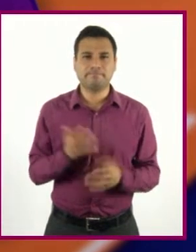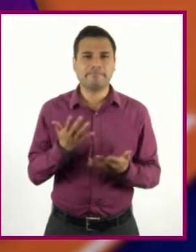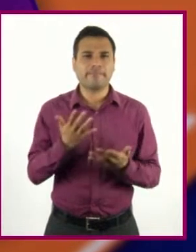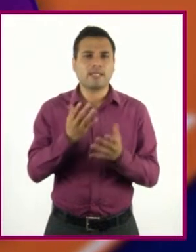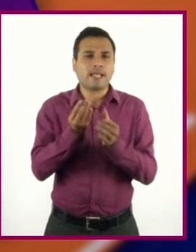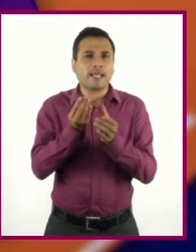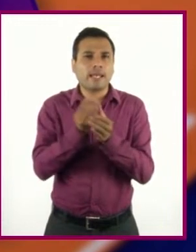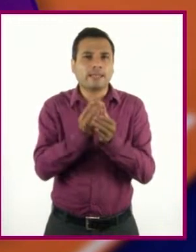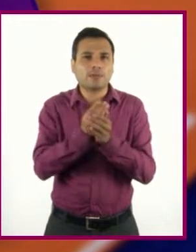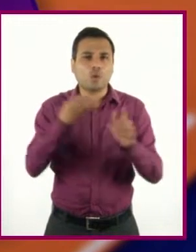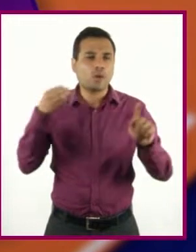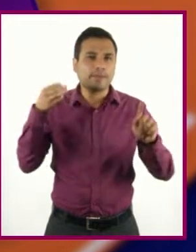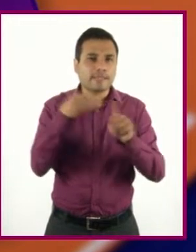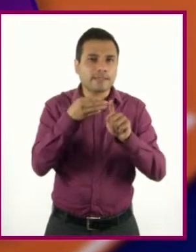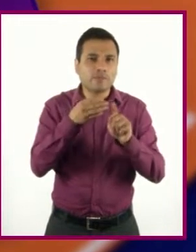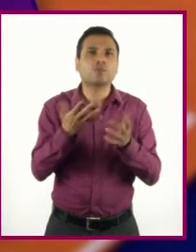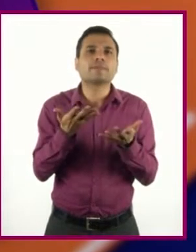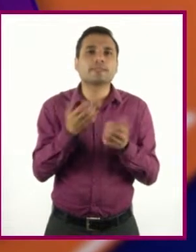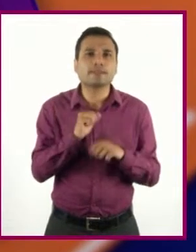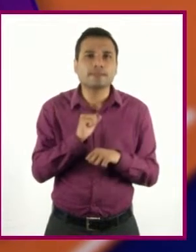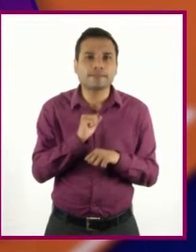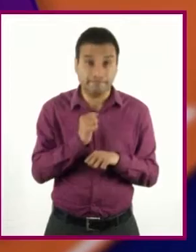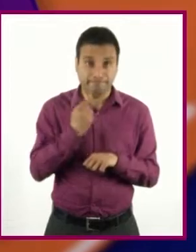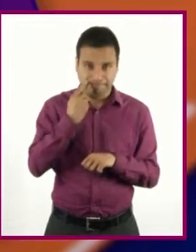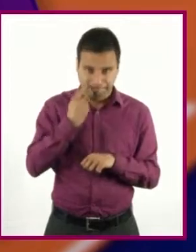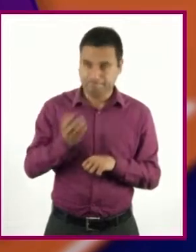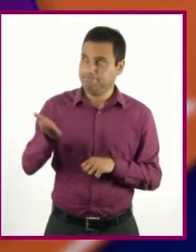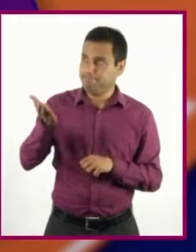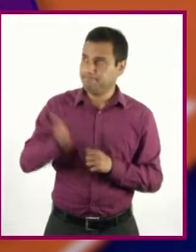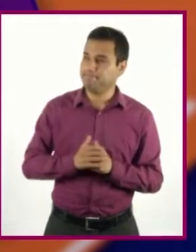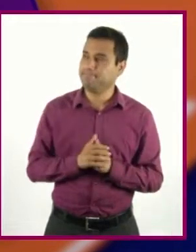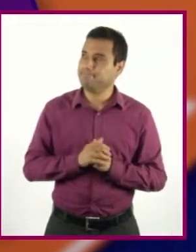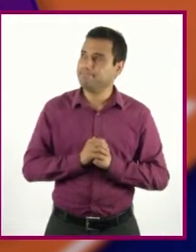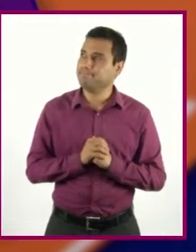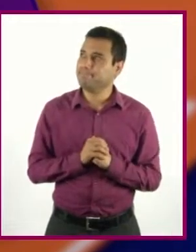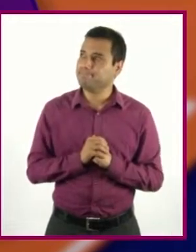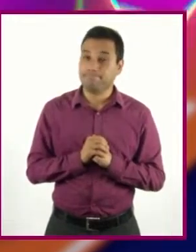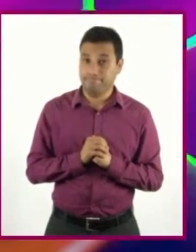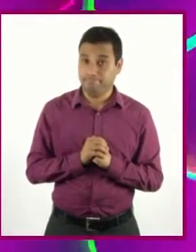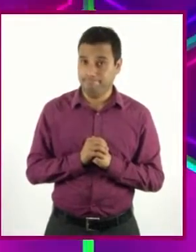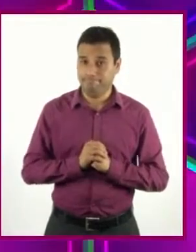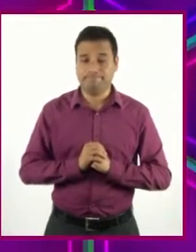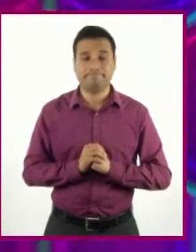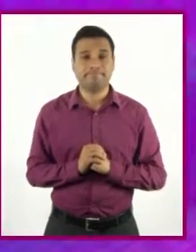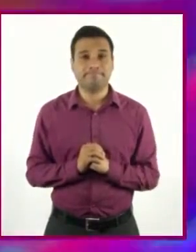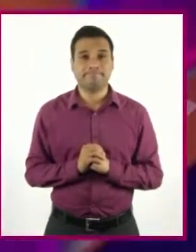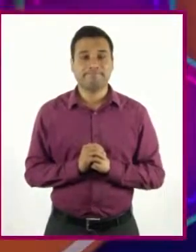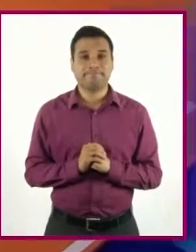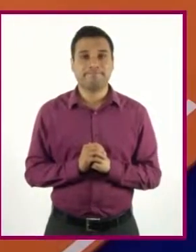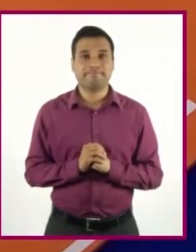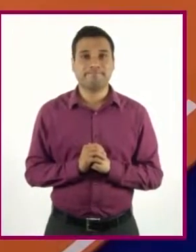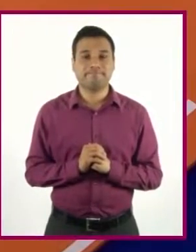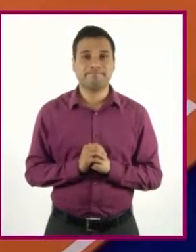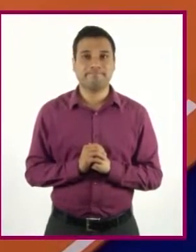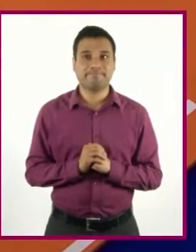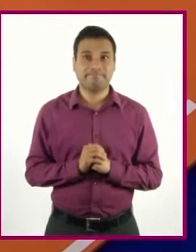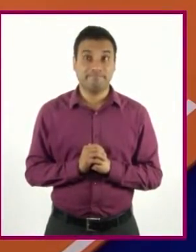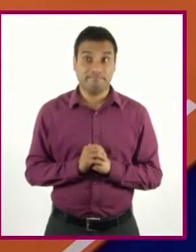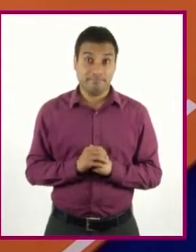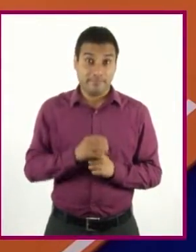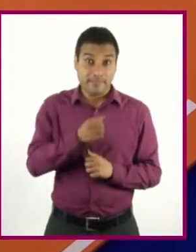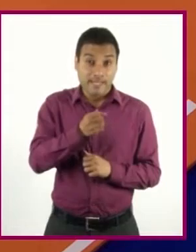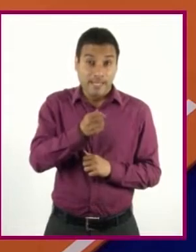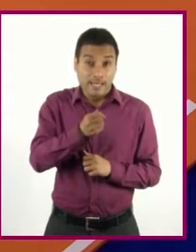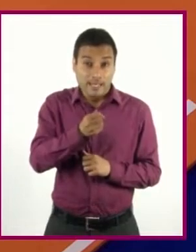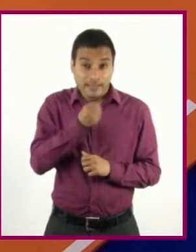propósito específico es reflexionar sobre usos y funciones de entrevistas, puesto que no todas las